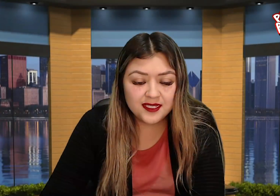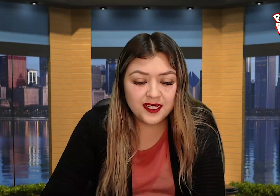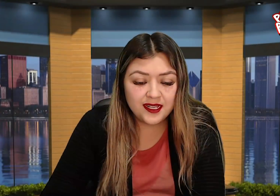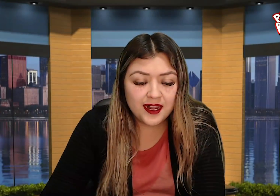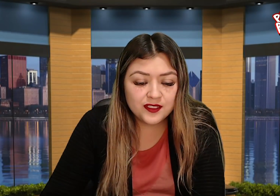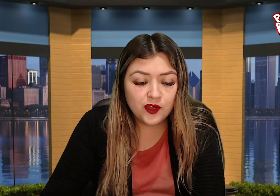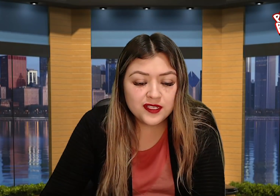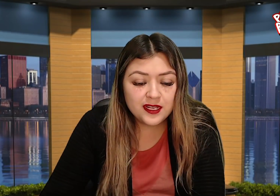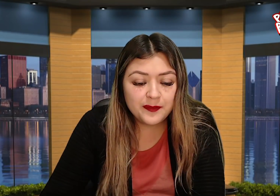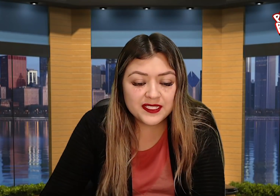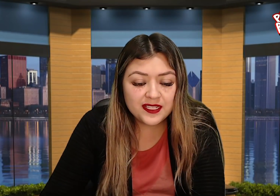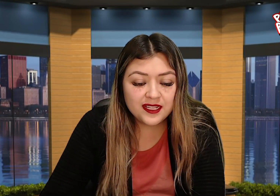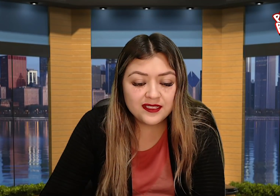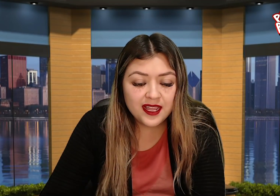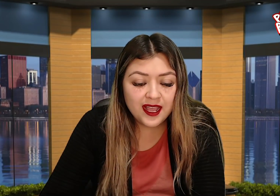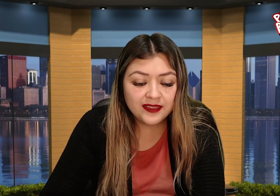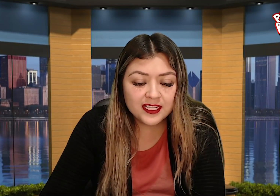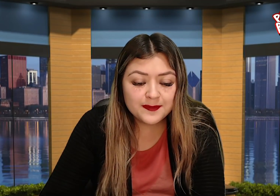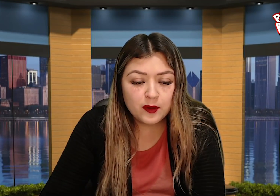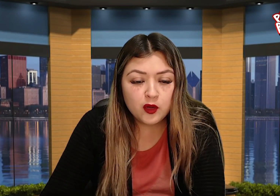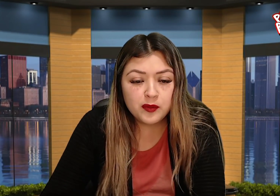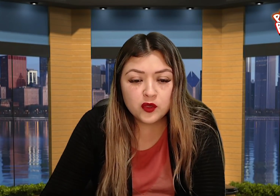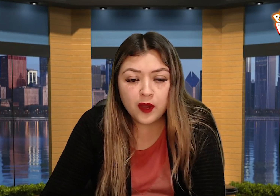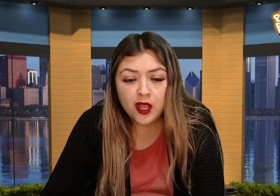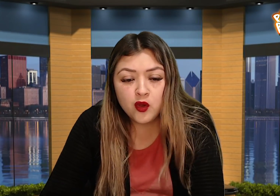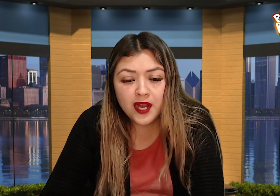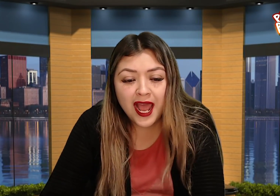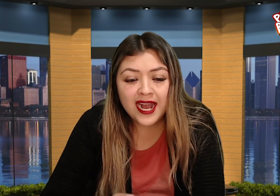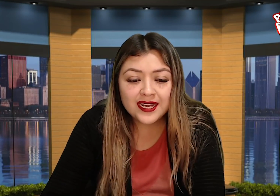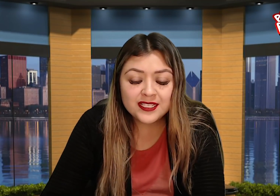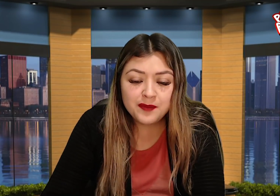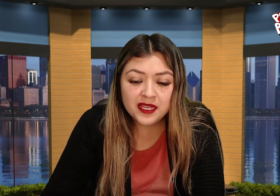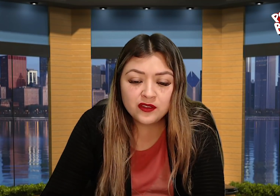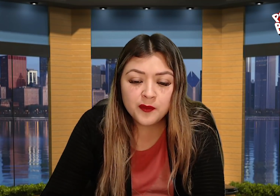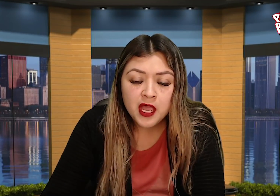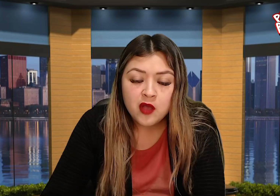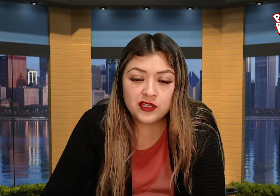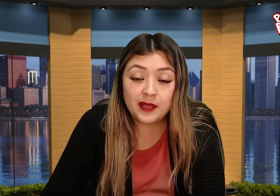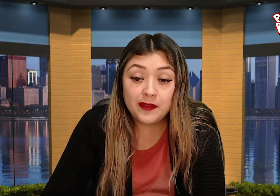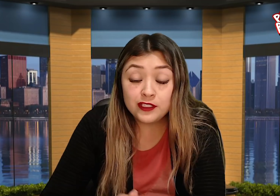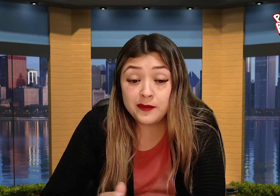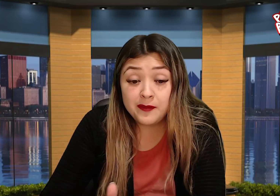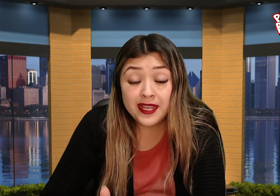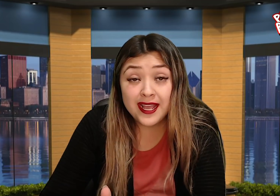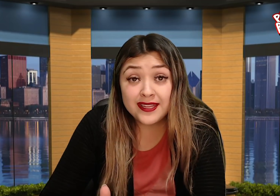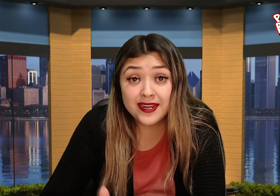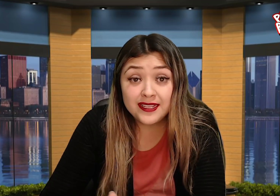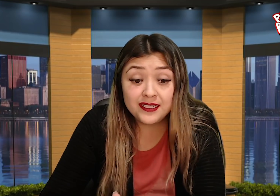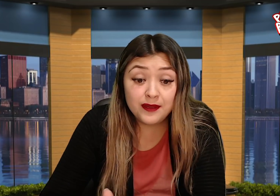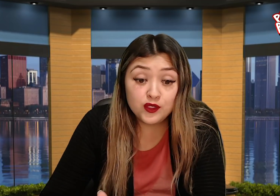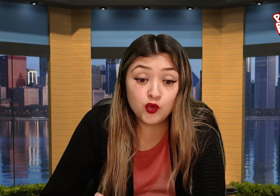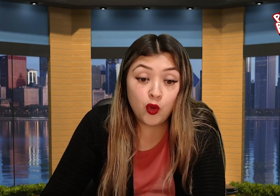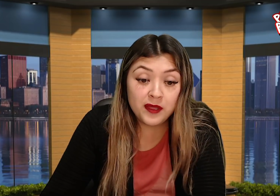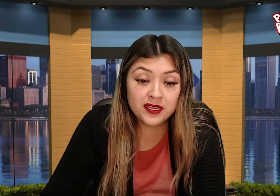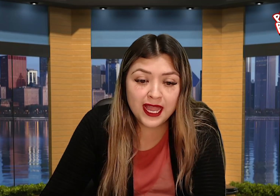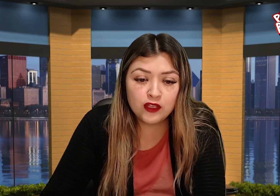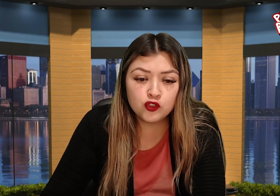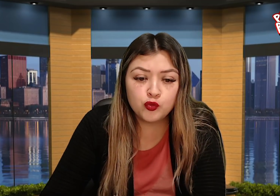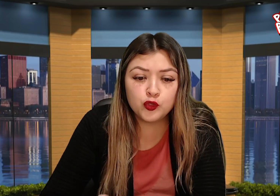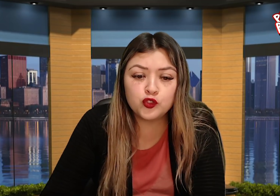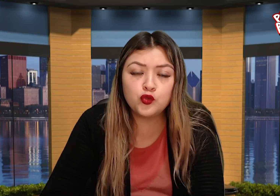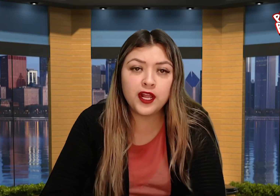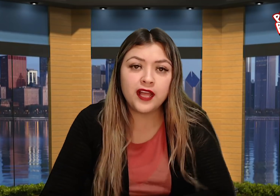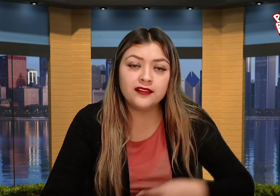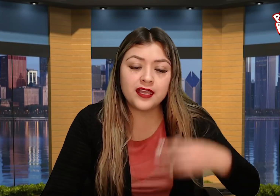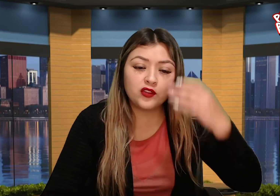de estas declaraciones del presidente Andrés Manuel López Obrador al respecto. Pues amigos, a mí me encantaría saber su comentario,